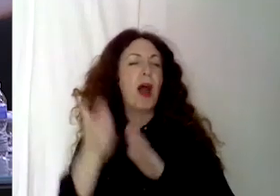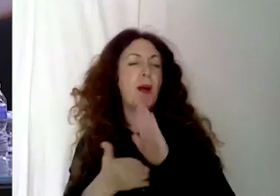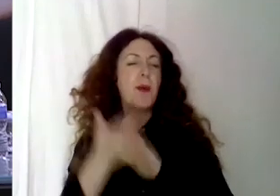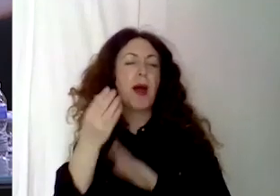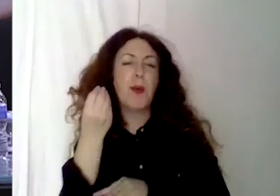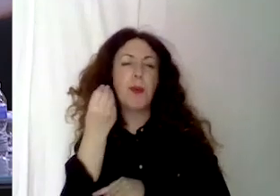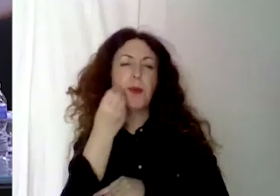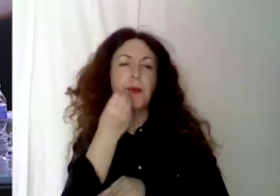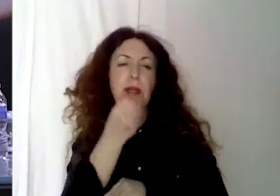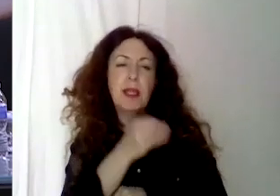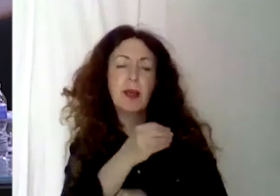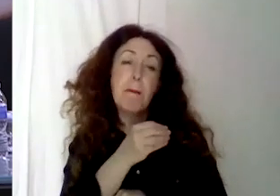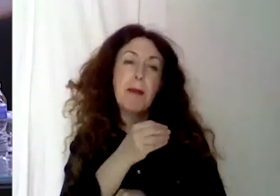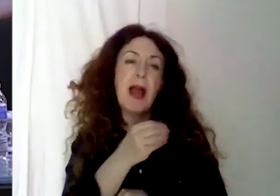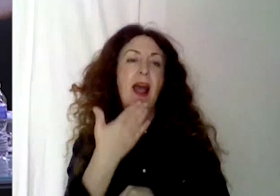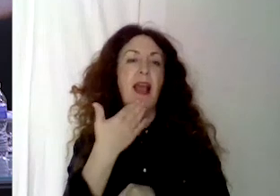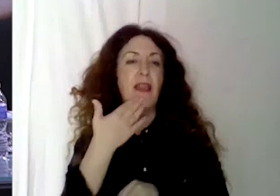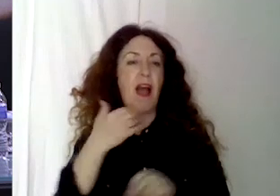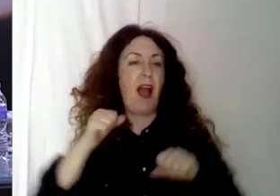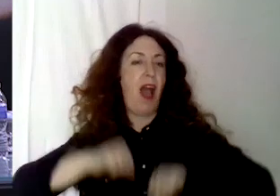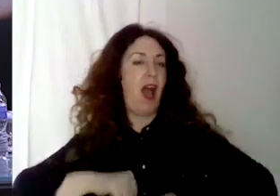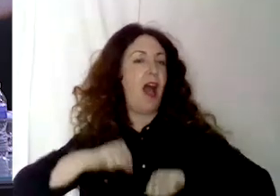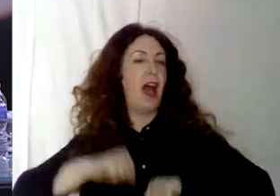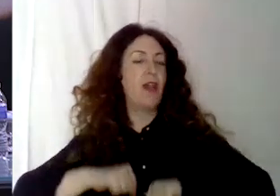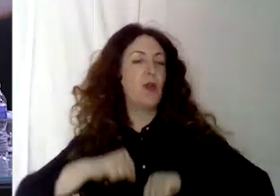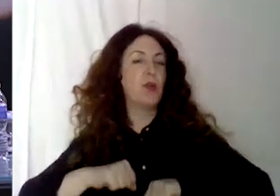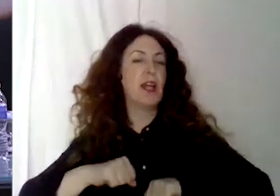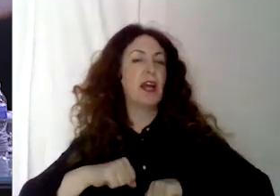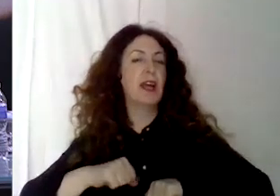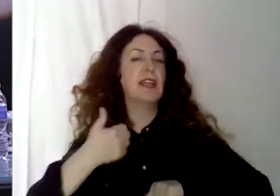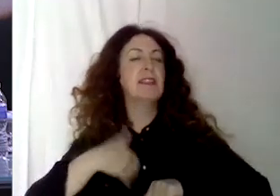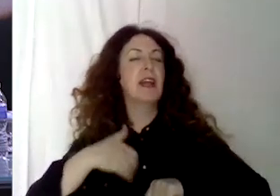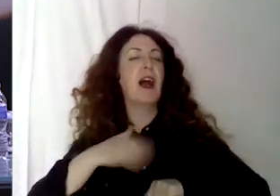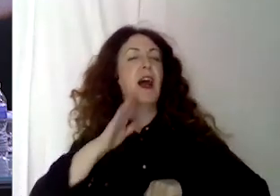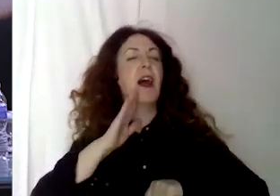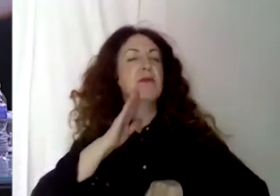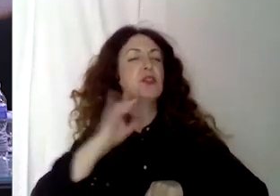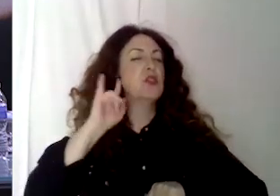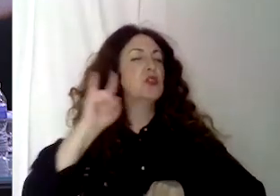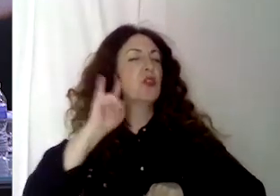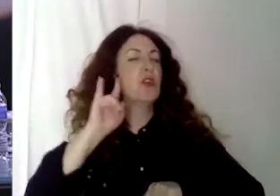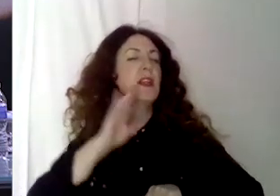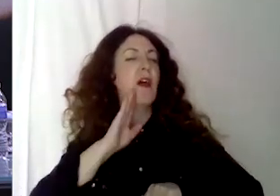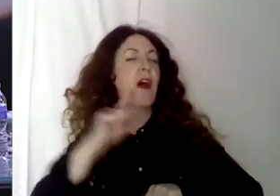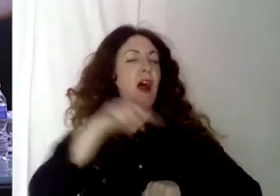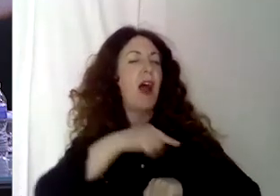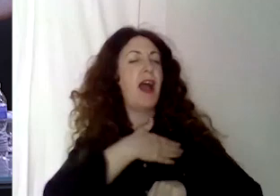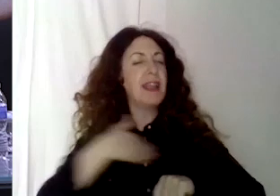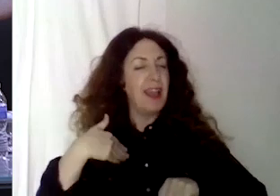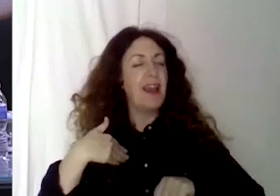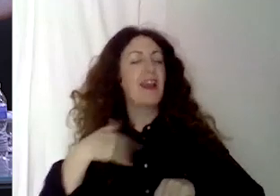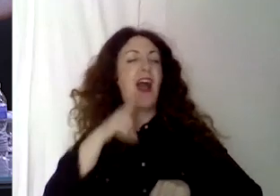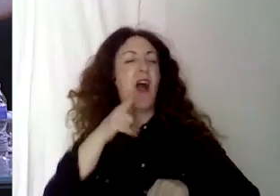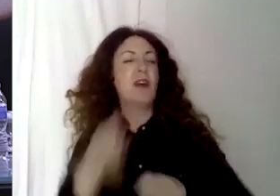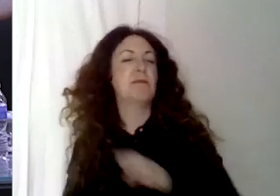recuperar casi en la edad muy adulta el sonido que quería. Pero hay algo. La